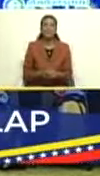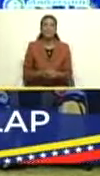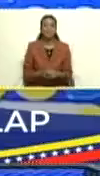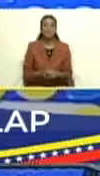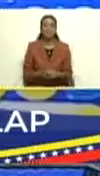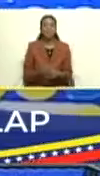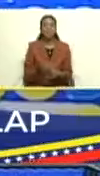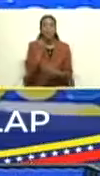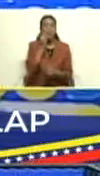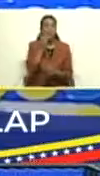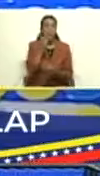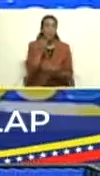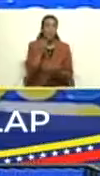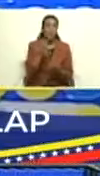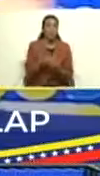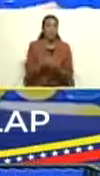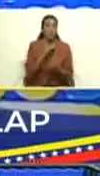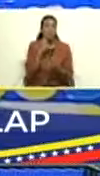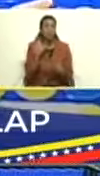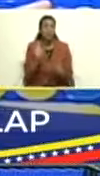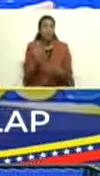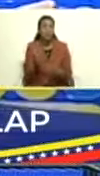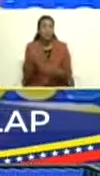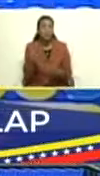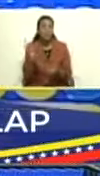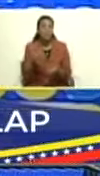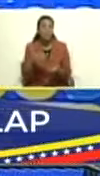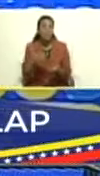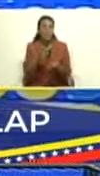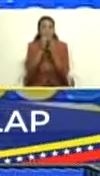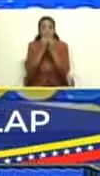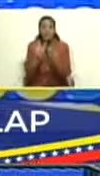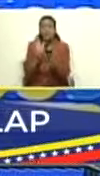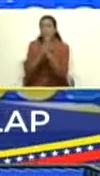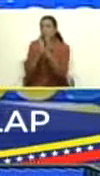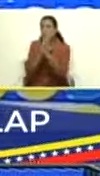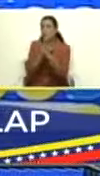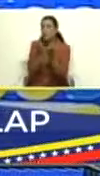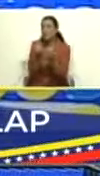Al padrino está para pedirle la bendición y pedirle otras cosas, ¿verdad?